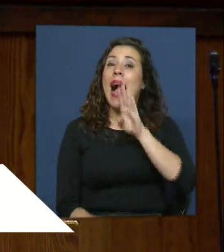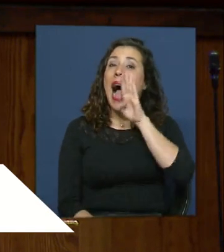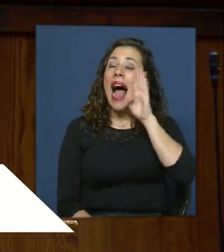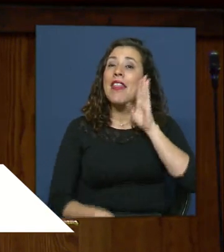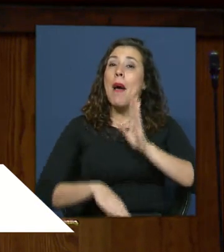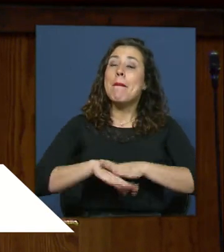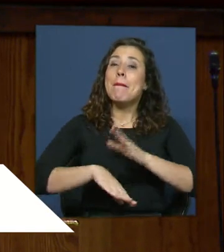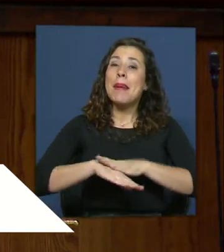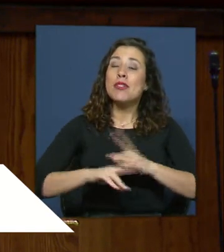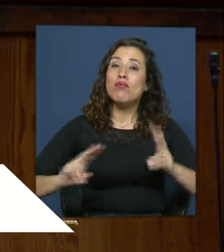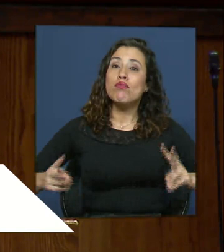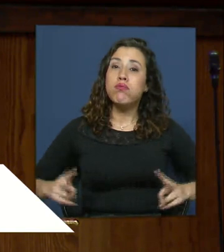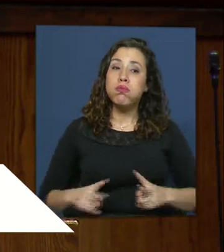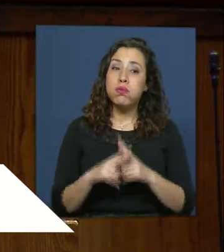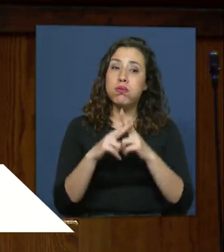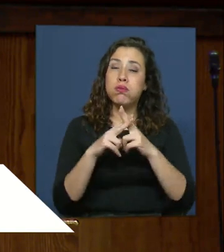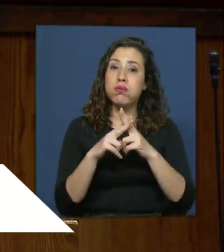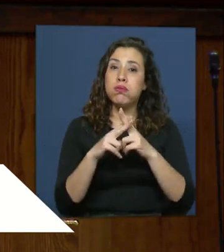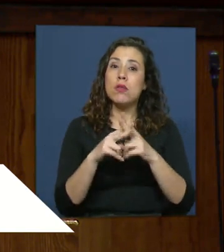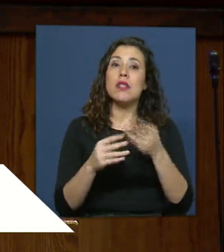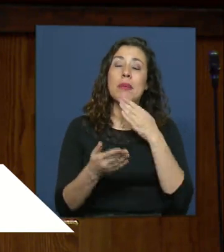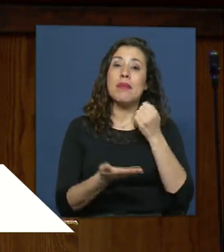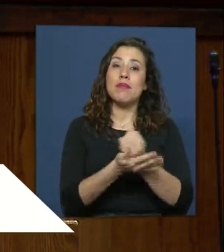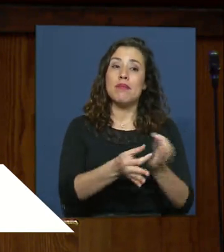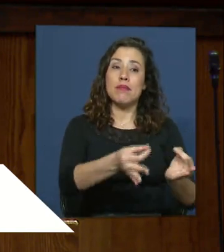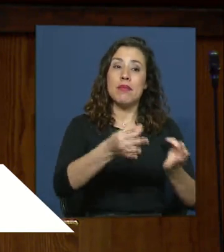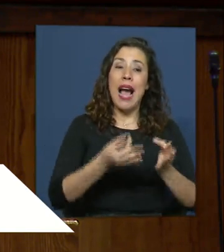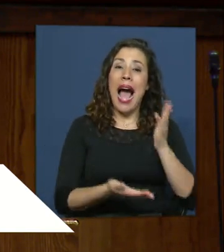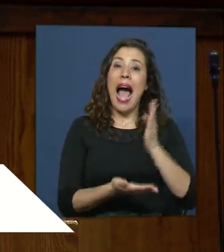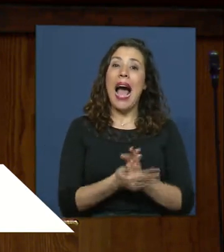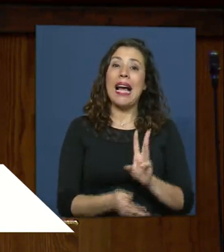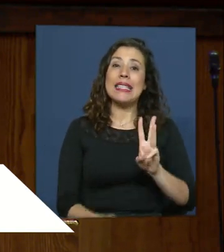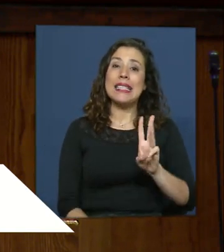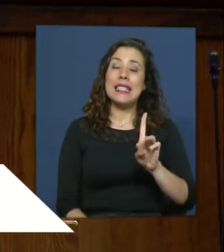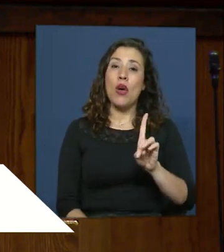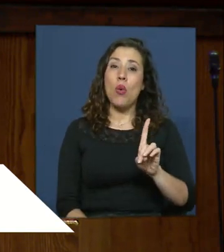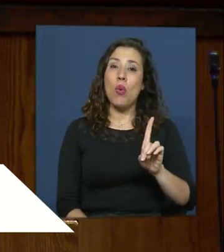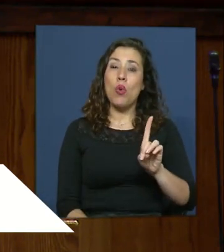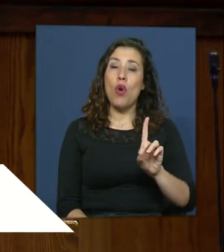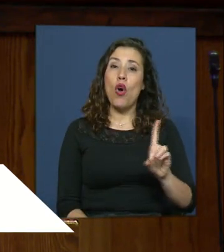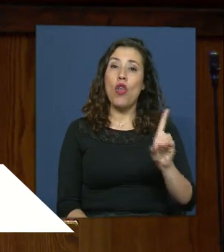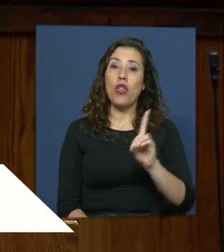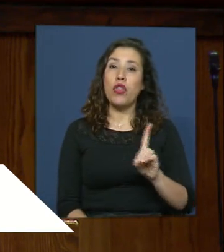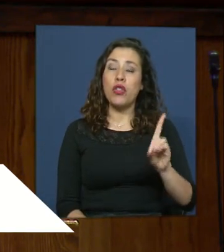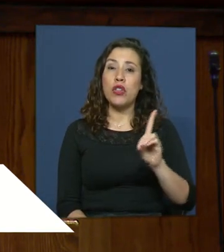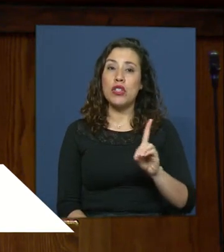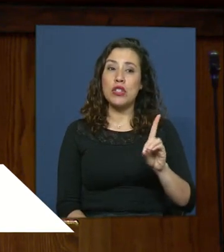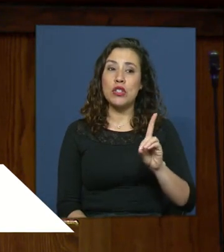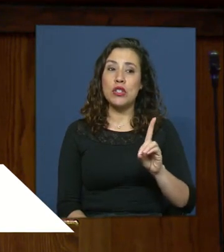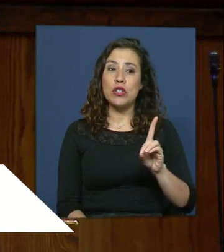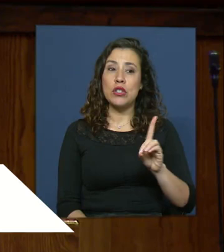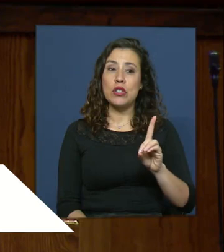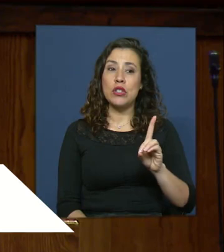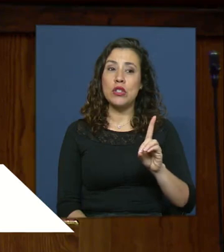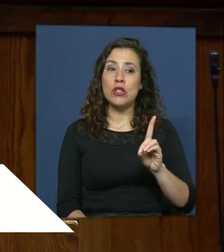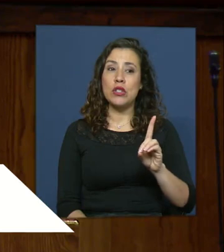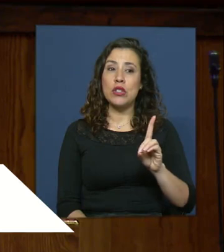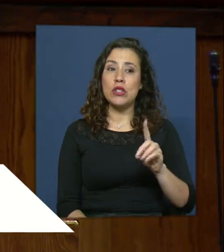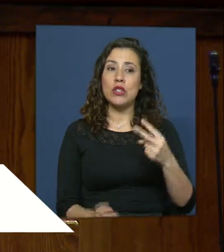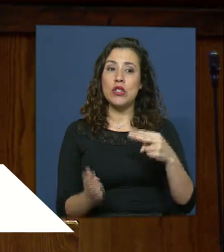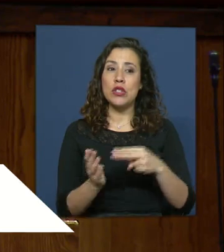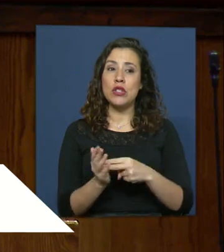sus permisos de edificación y de recepción hasta el 31 de diciembre